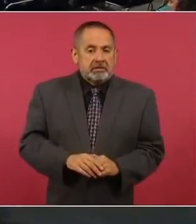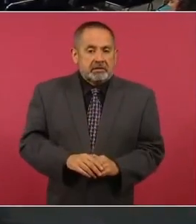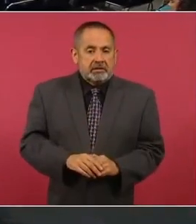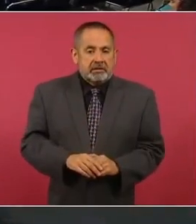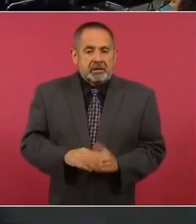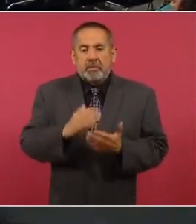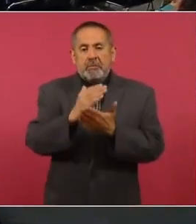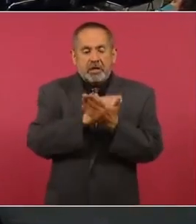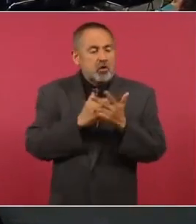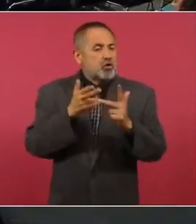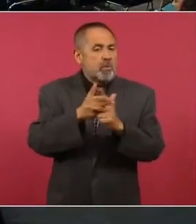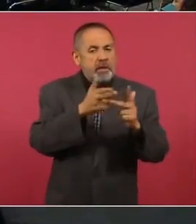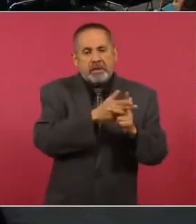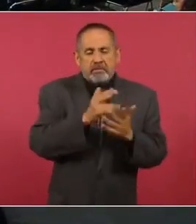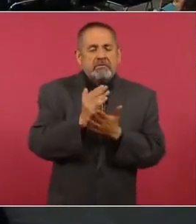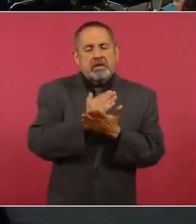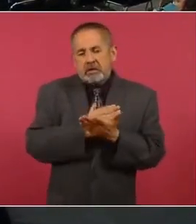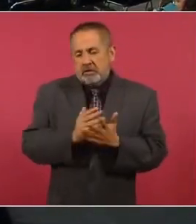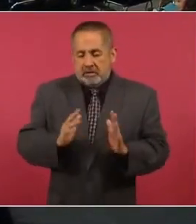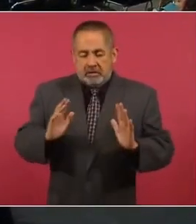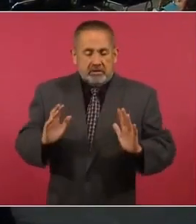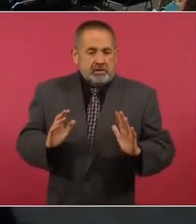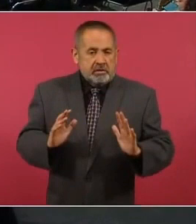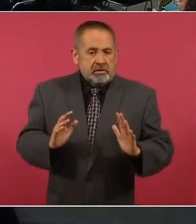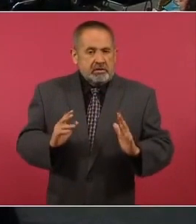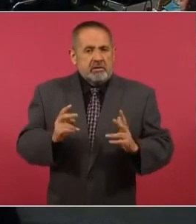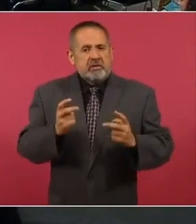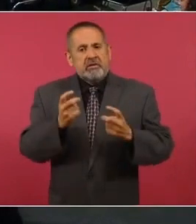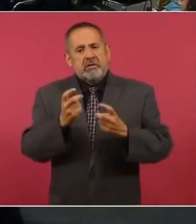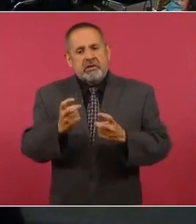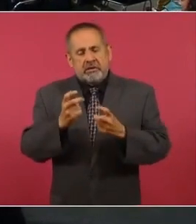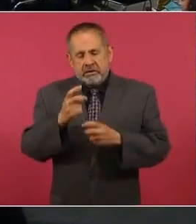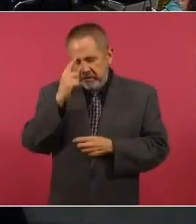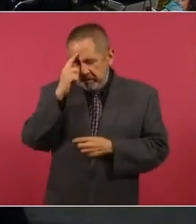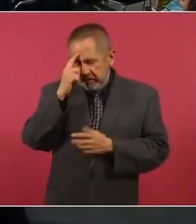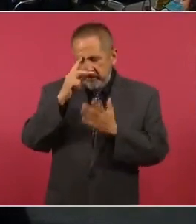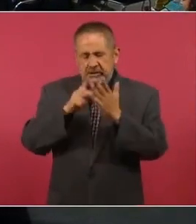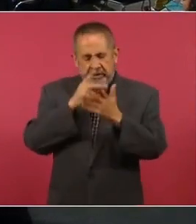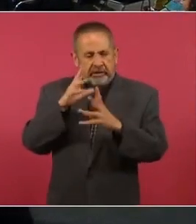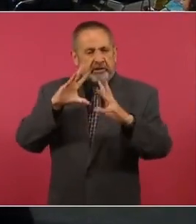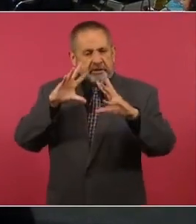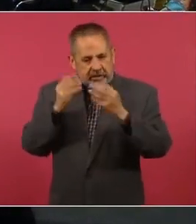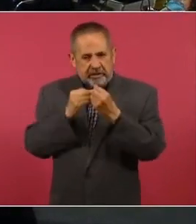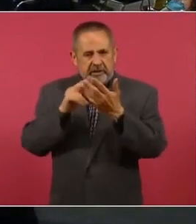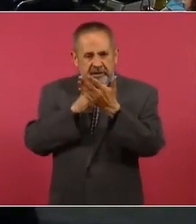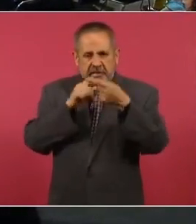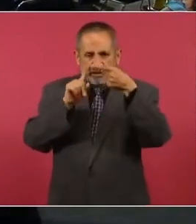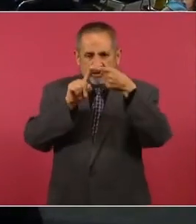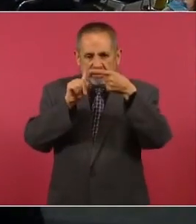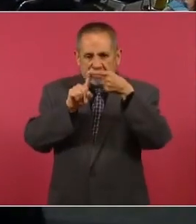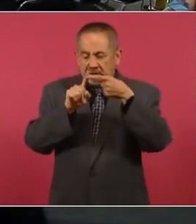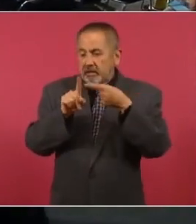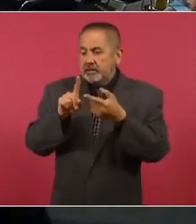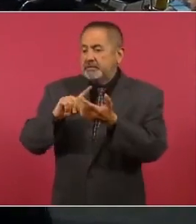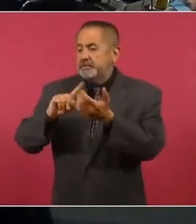hay menos homicidios. Entonces, recapitulando, primero, atender las causas.